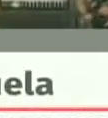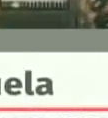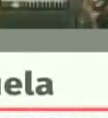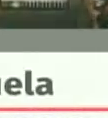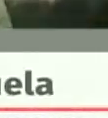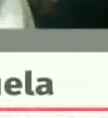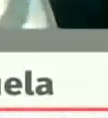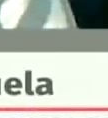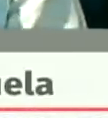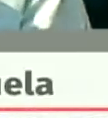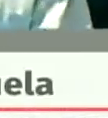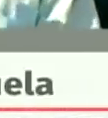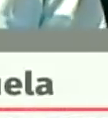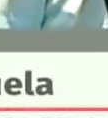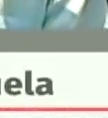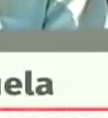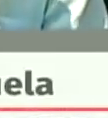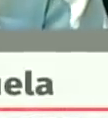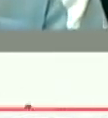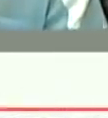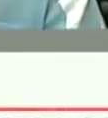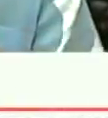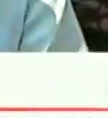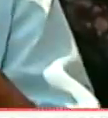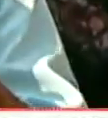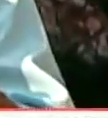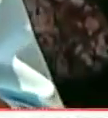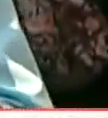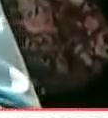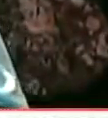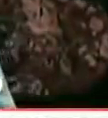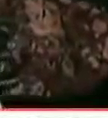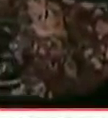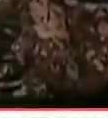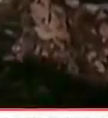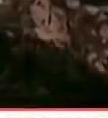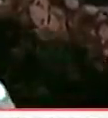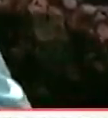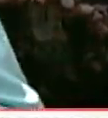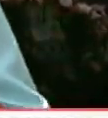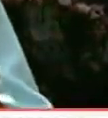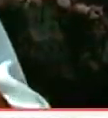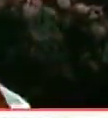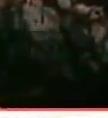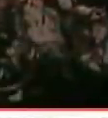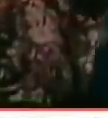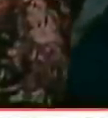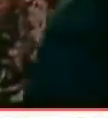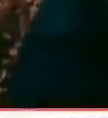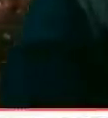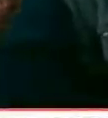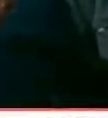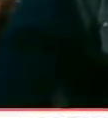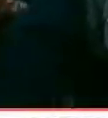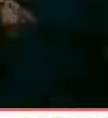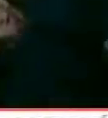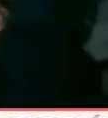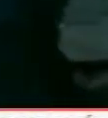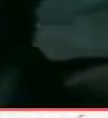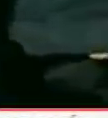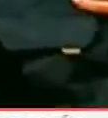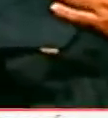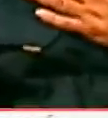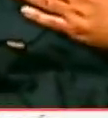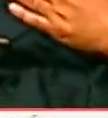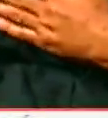Continuó el concierto por la paz y la vida. De hecho, acto de presencia el presidente de la Asamblea Nacional Constituyente, Diosdado Cabello Rondón. Presidente,